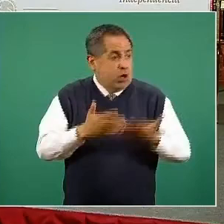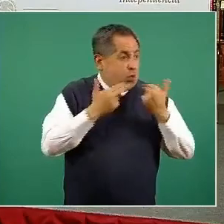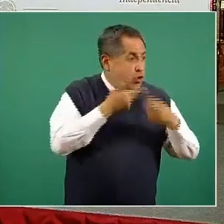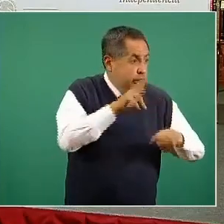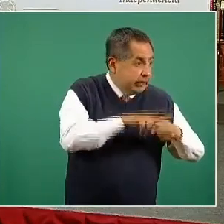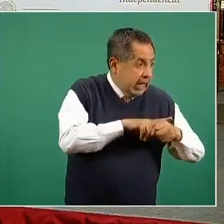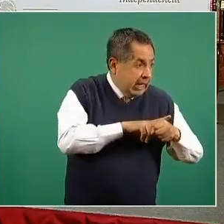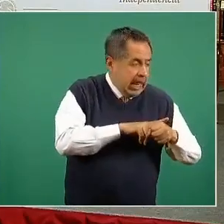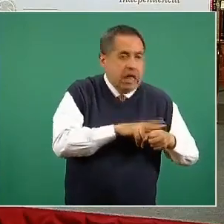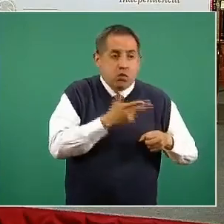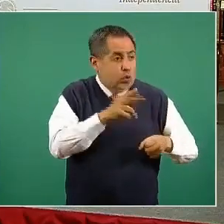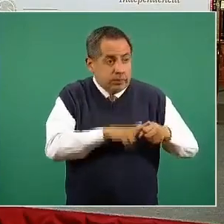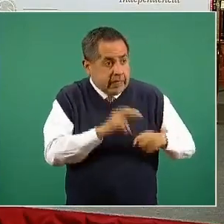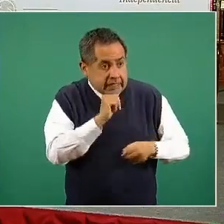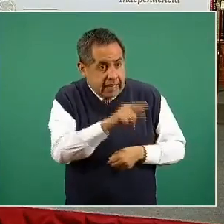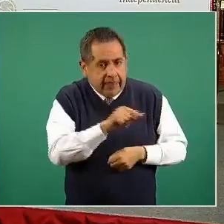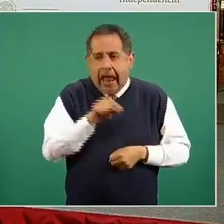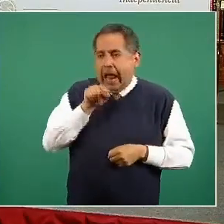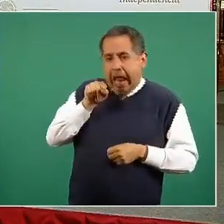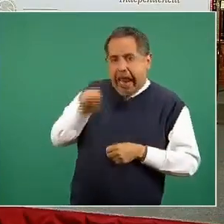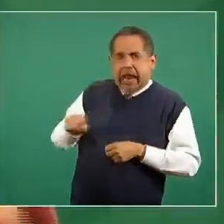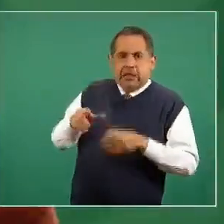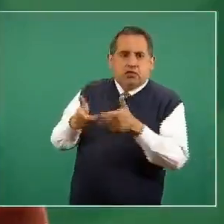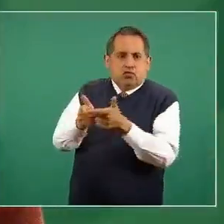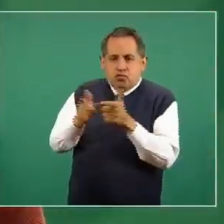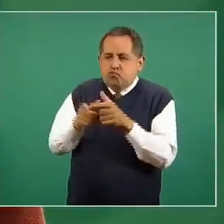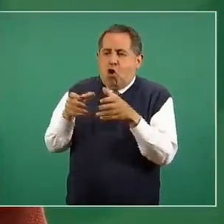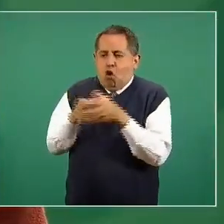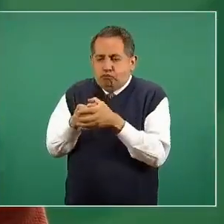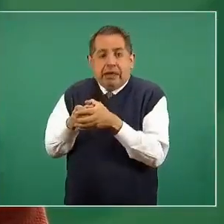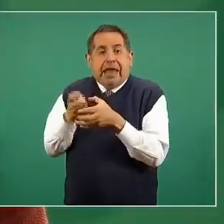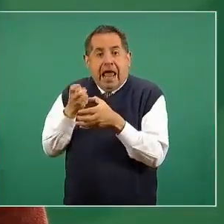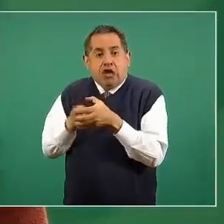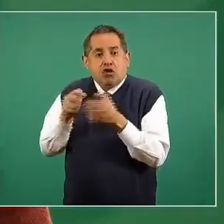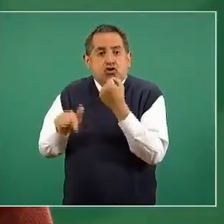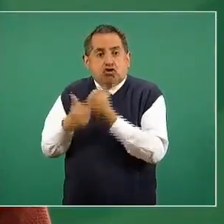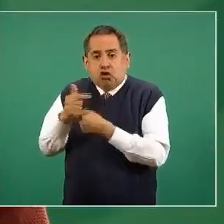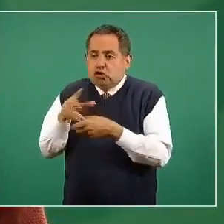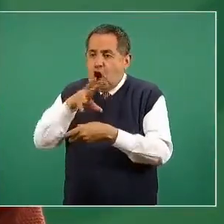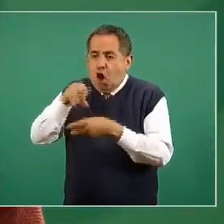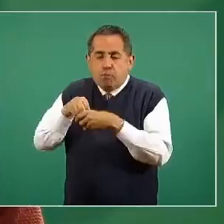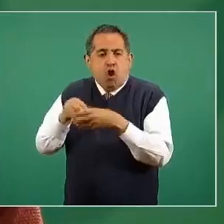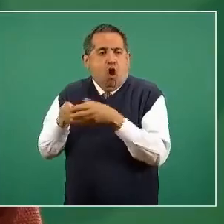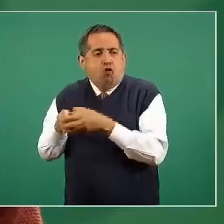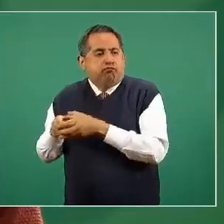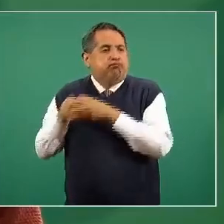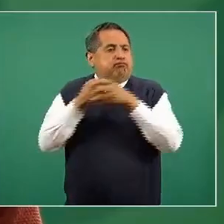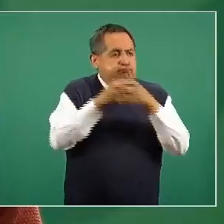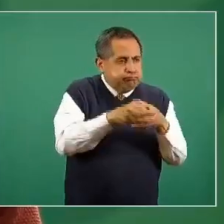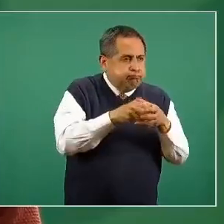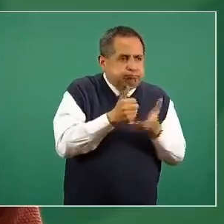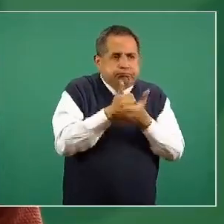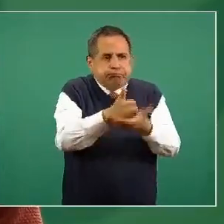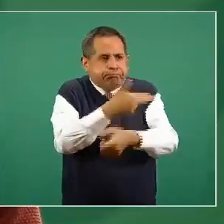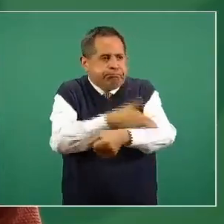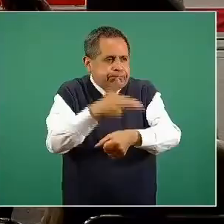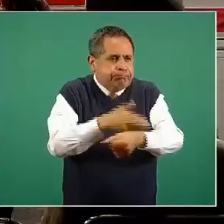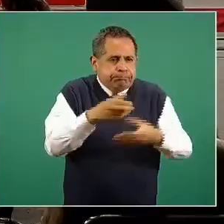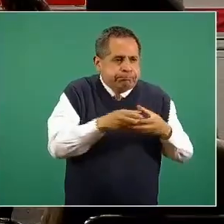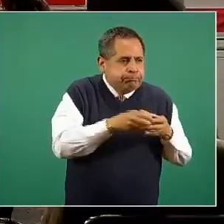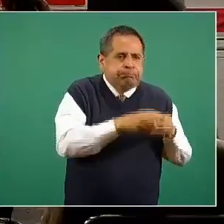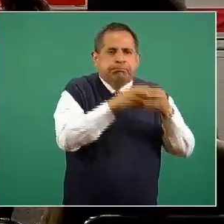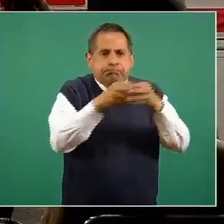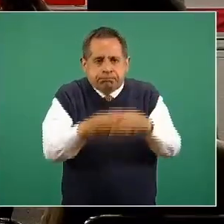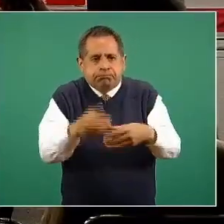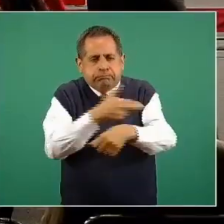será aún más importante el mantener la cohesión del grupo de 12 a cargo de las personas servidoras de la